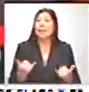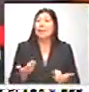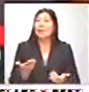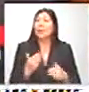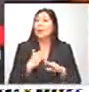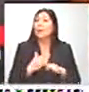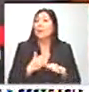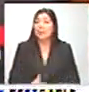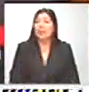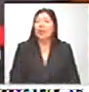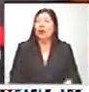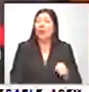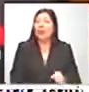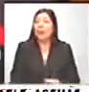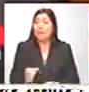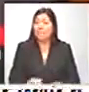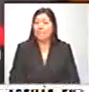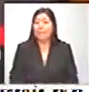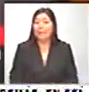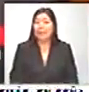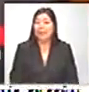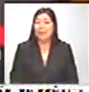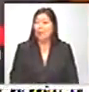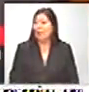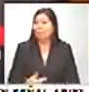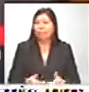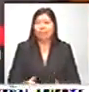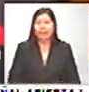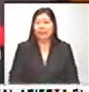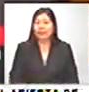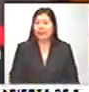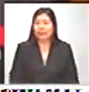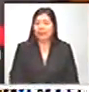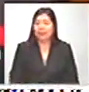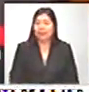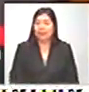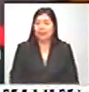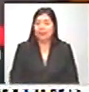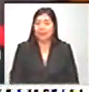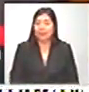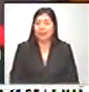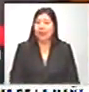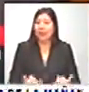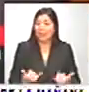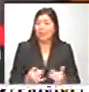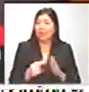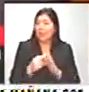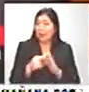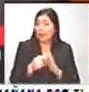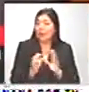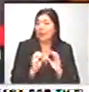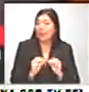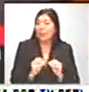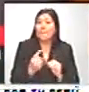estamos defendiendo es el derecho de los consumidores, no de las pequeñas, medianas empresas ni de las empresas en general. Y esta es una regla que debe